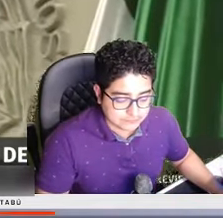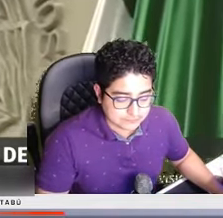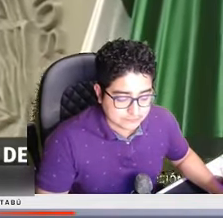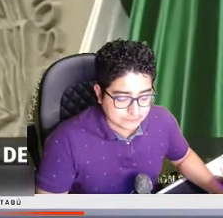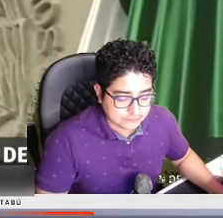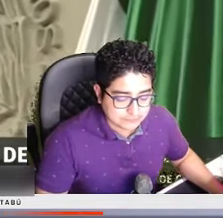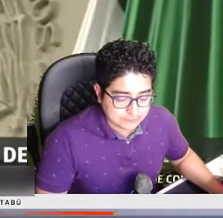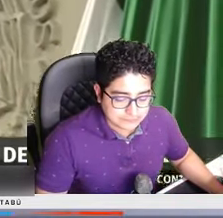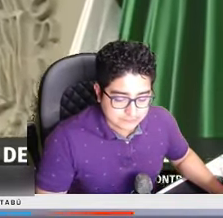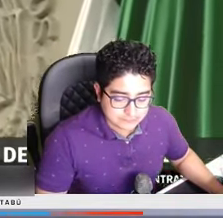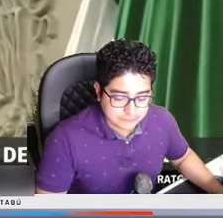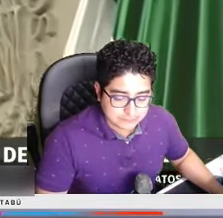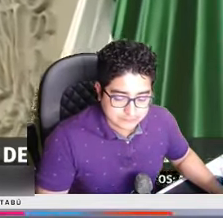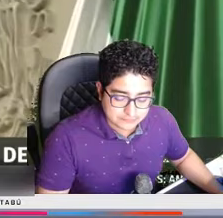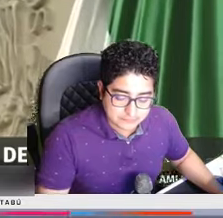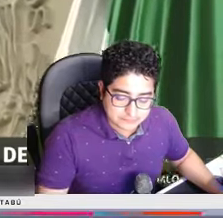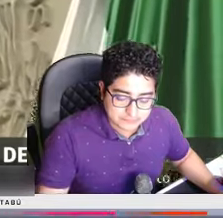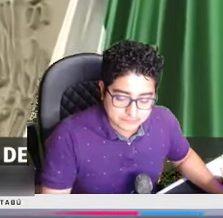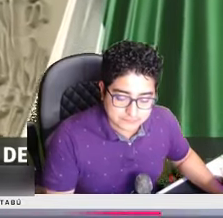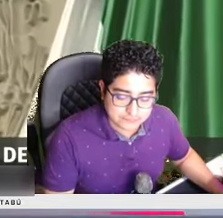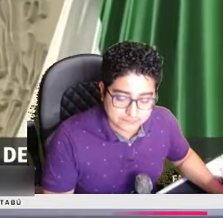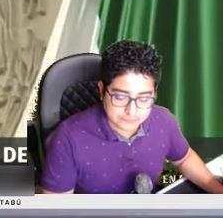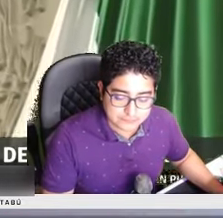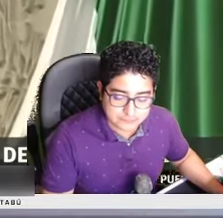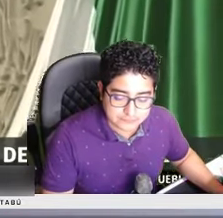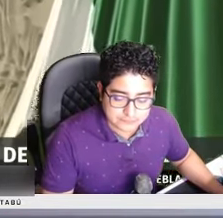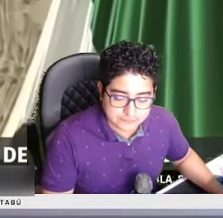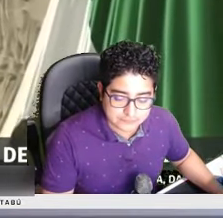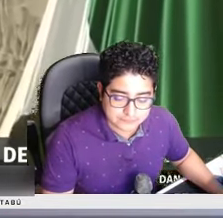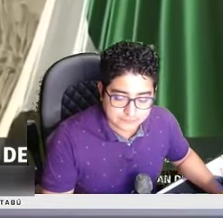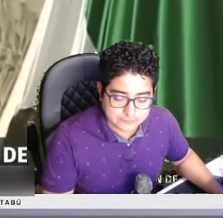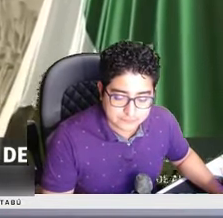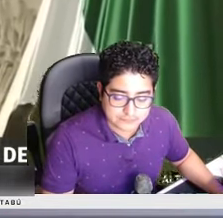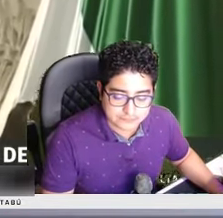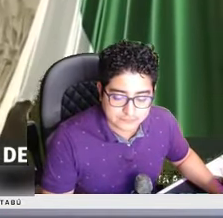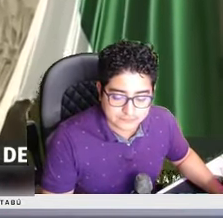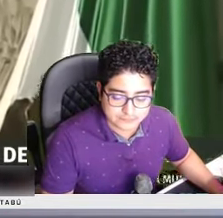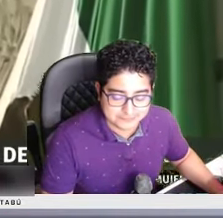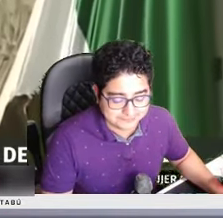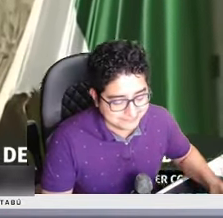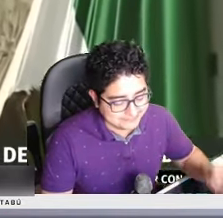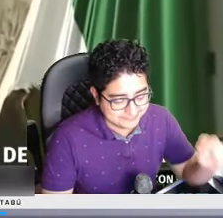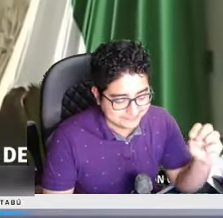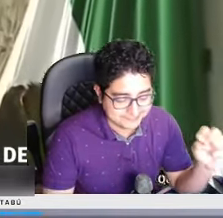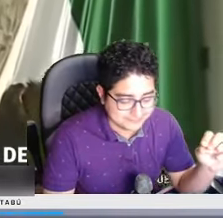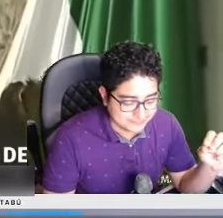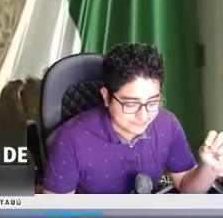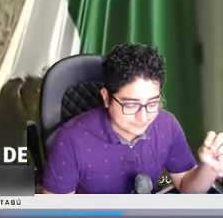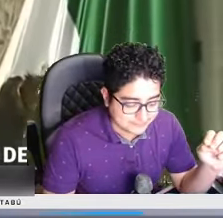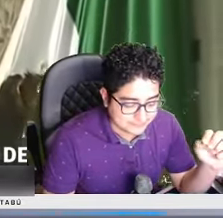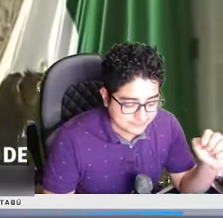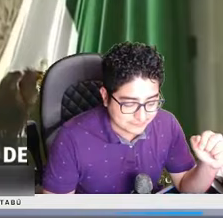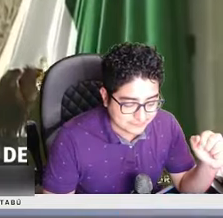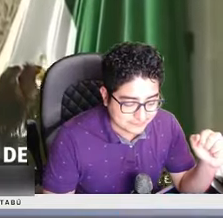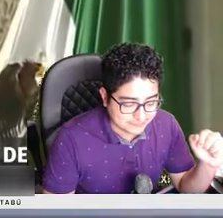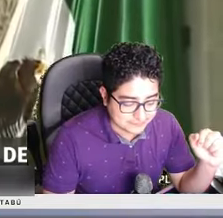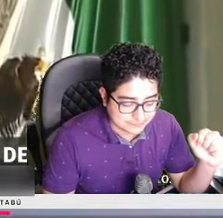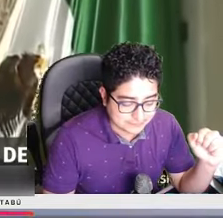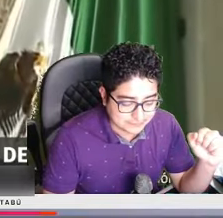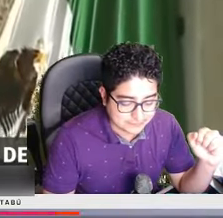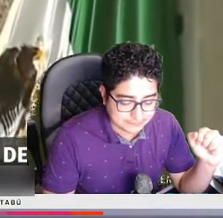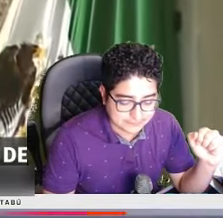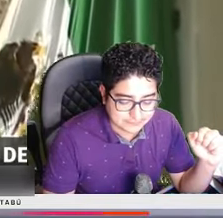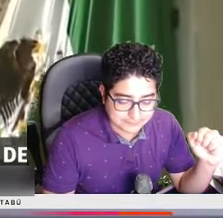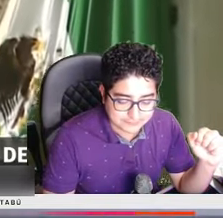siete partidos con registro. Ese monto, como saben, no lo decide el INE, sino que se calcula anualmente con base en la fórmula establecida en el